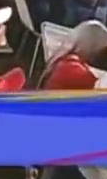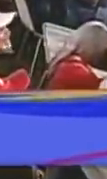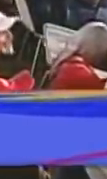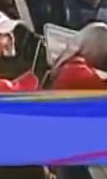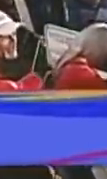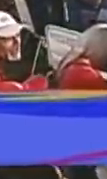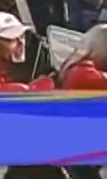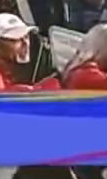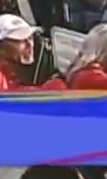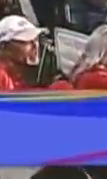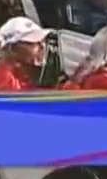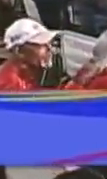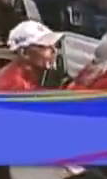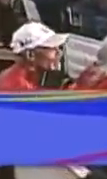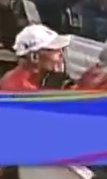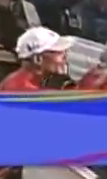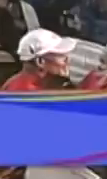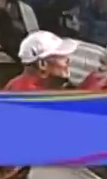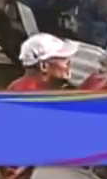amigo.